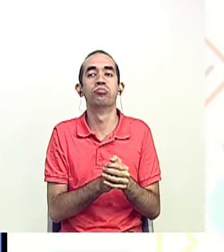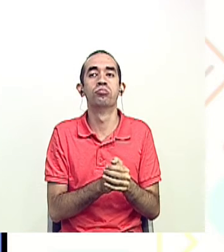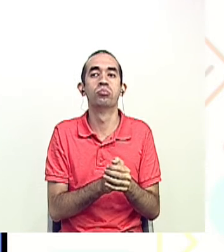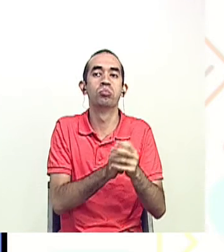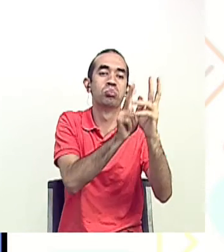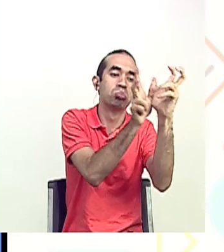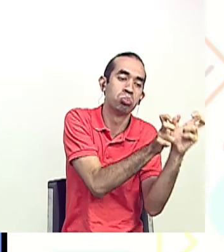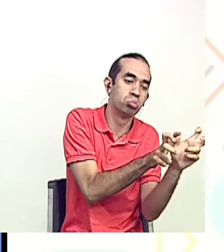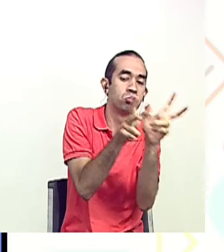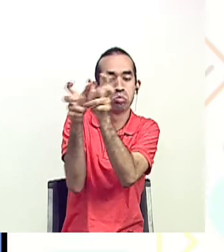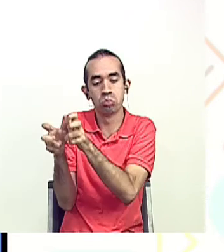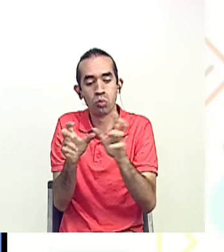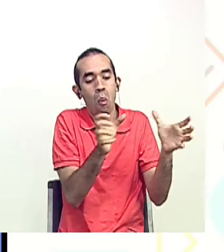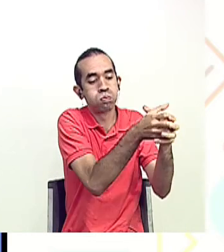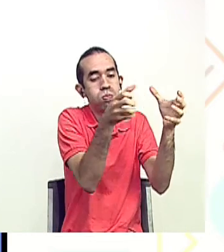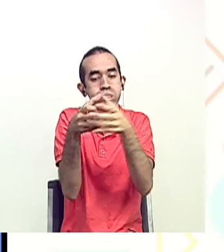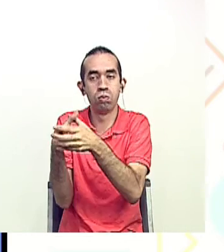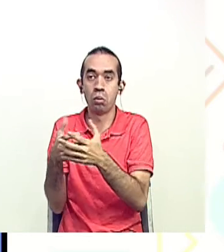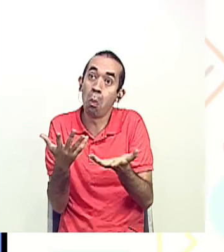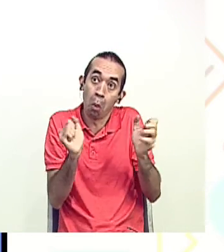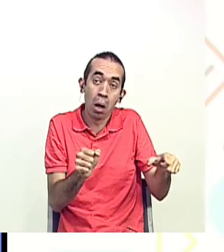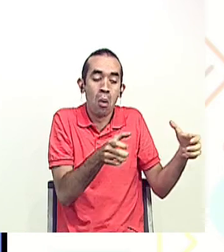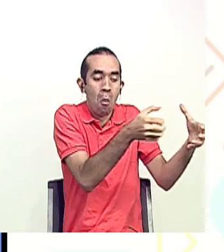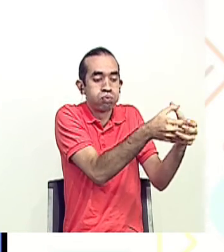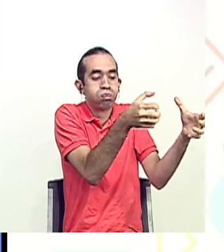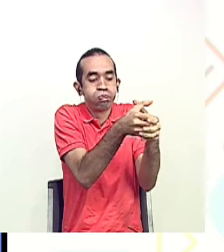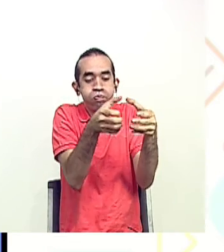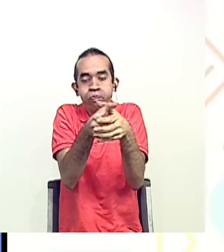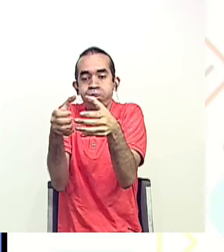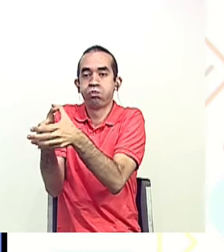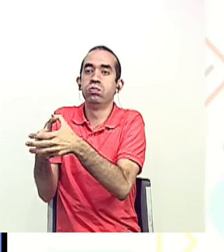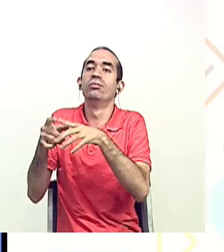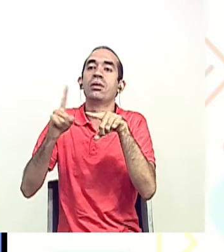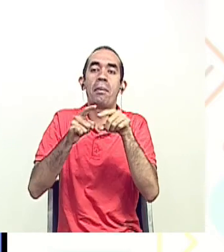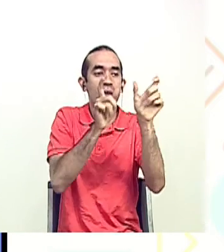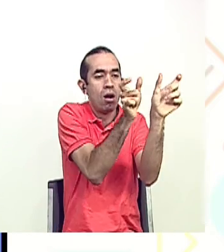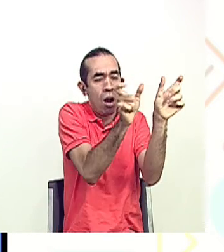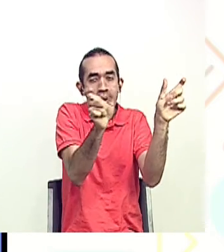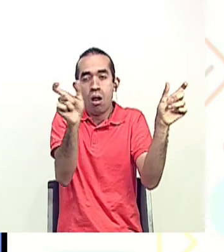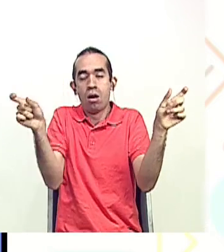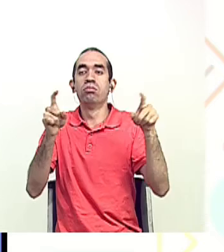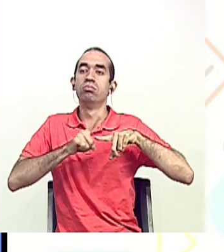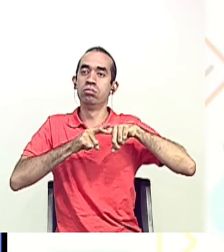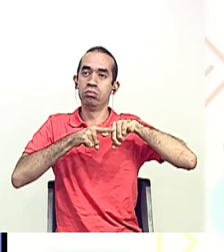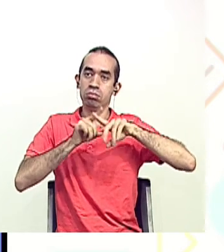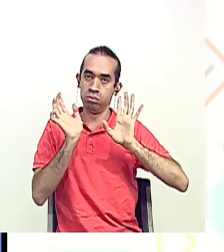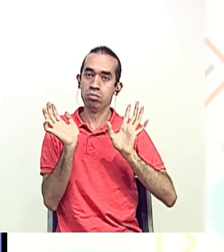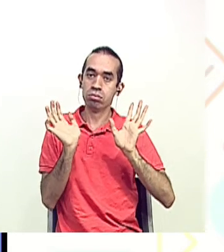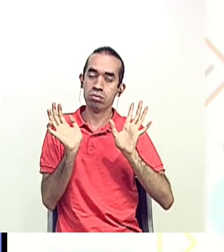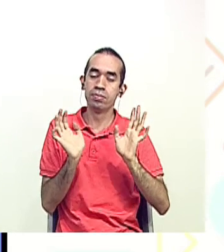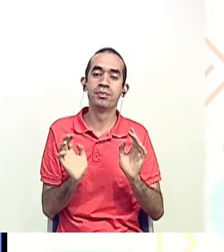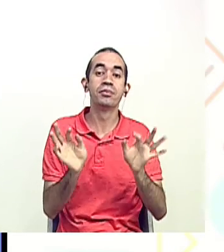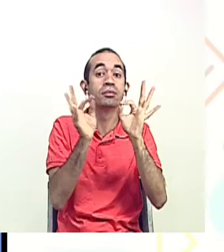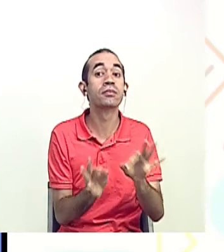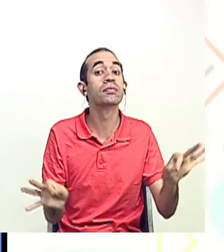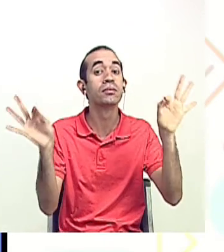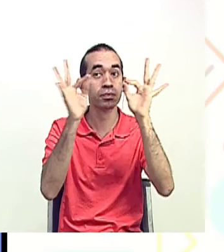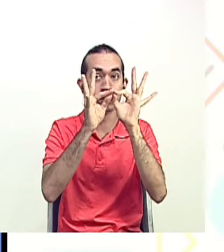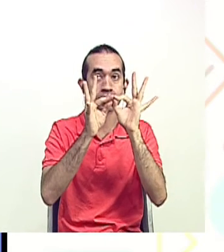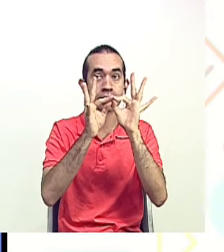dos grupos o varios grupos, dependiendo de la cantidad de términos. Pero algo importante